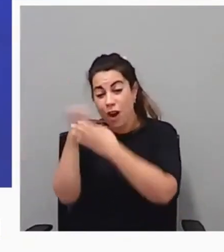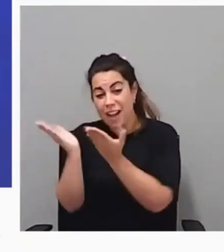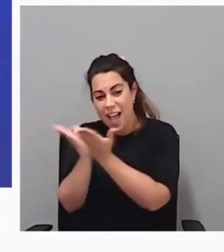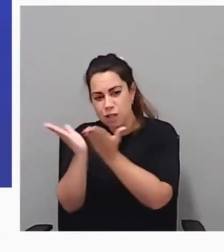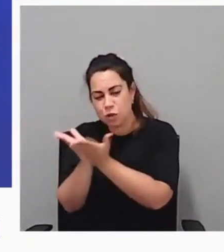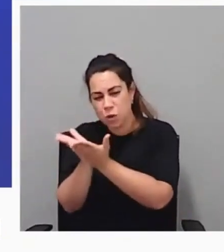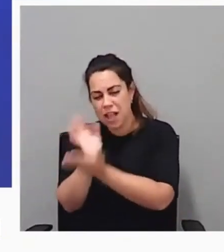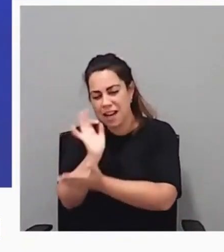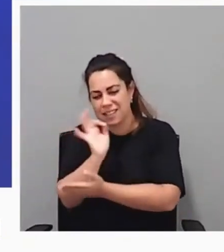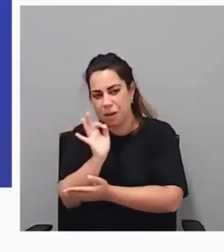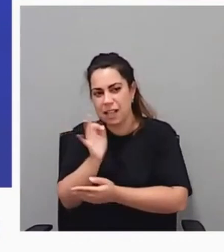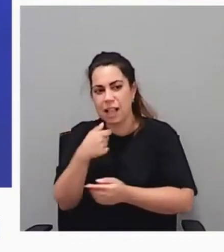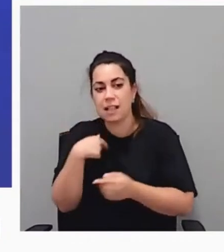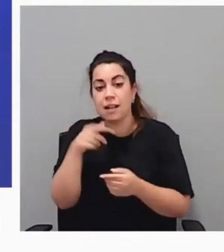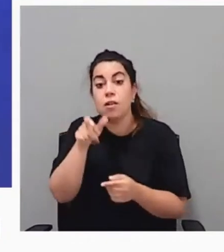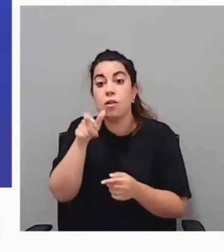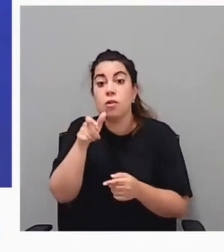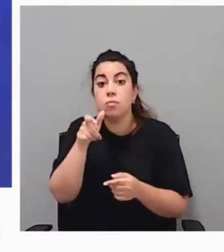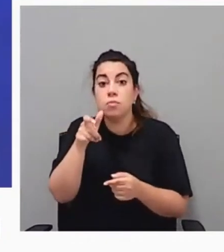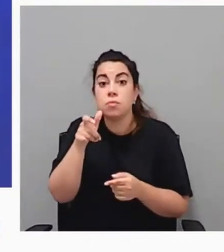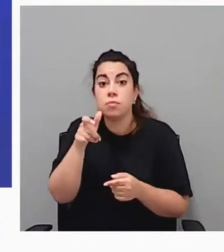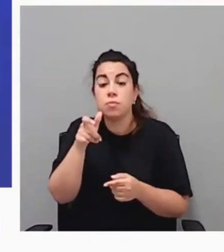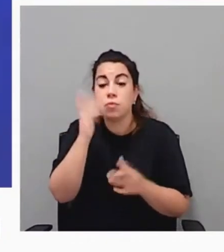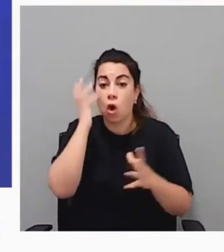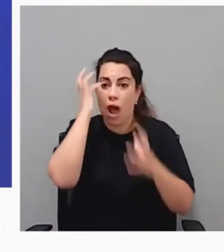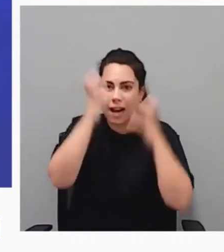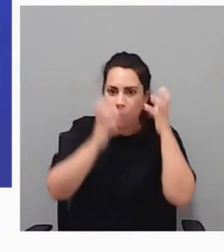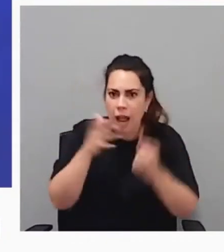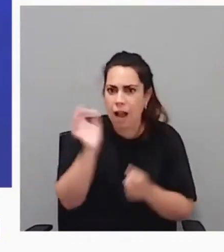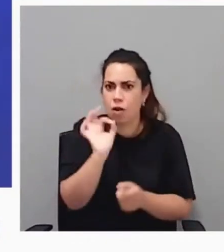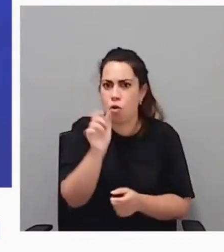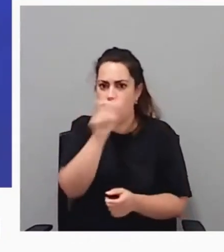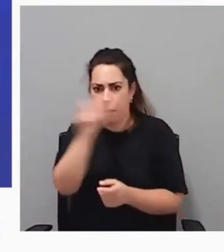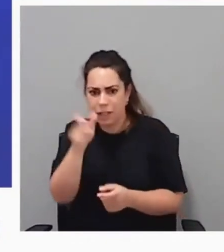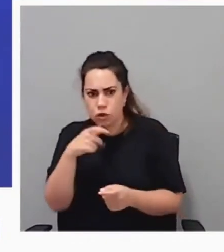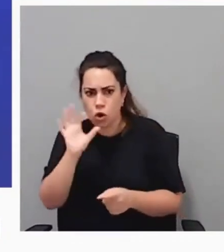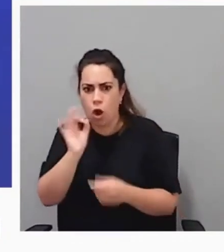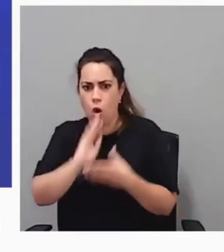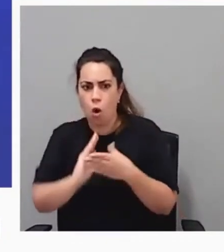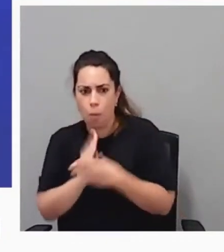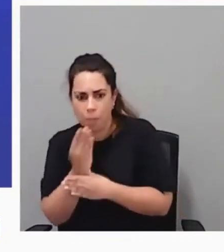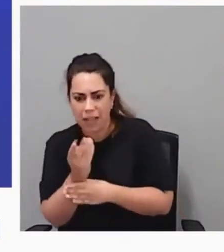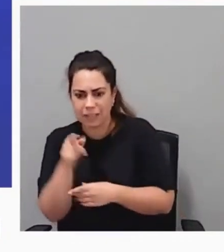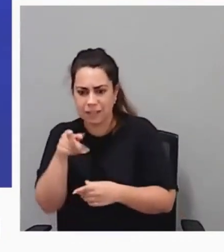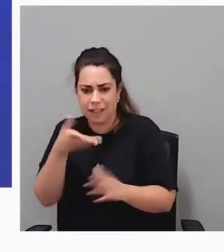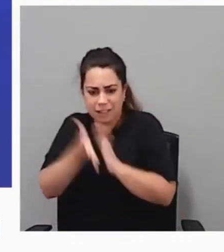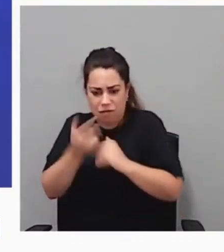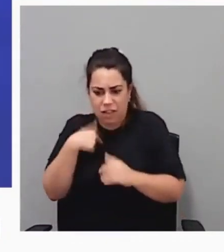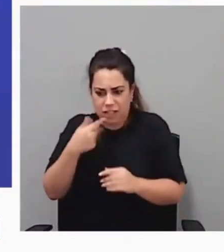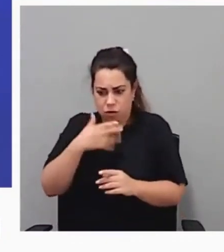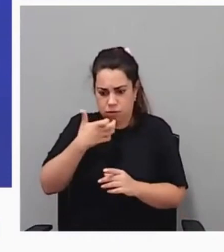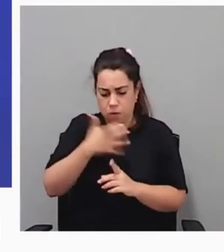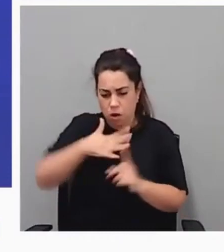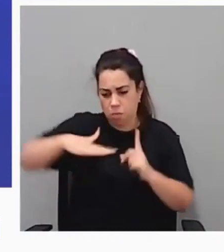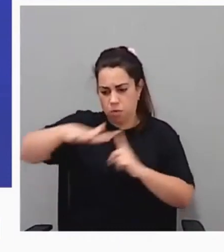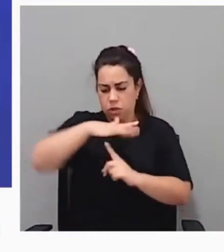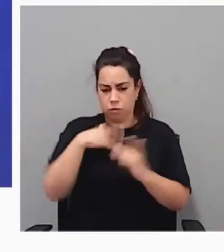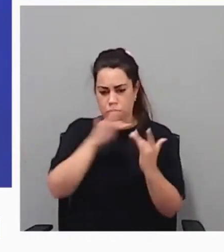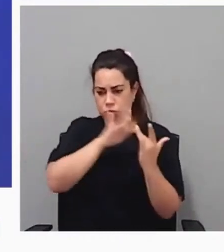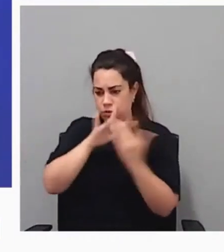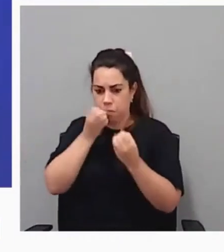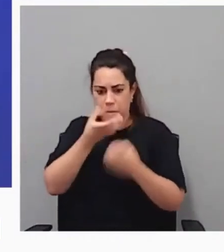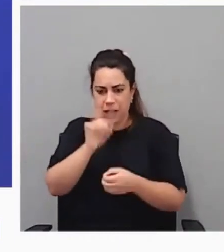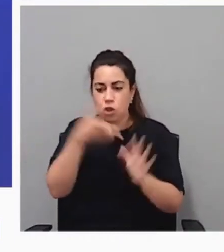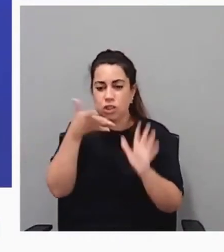ser vivo no está en buena relación con la complejidad de su entorno, ese ser vivo se